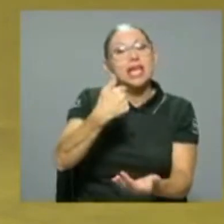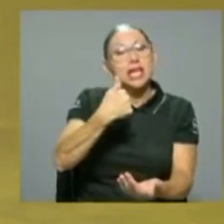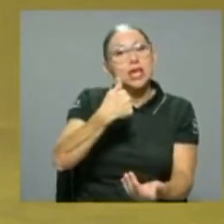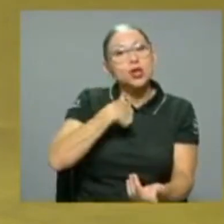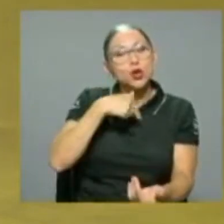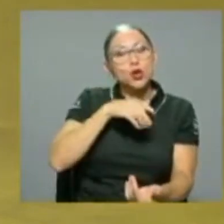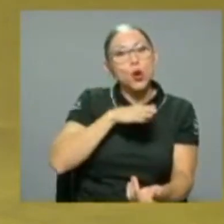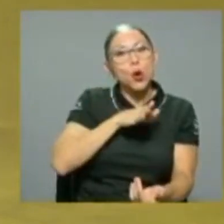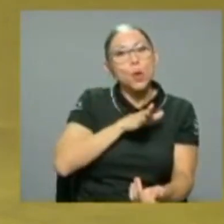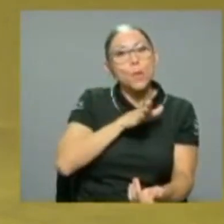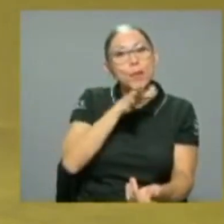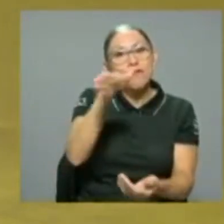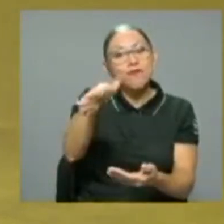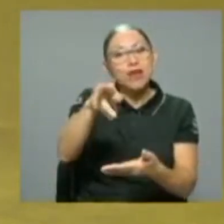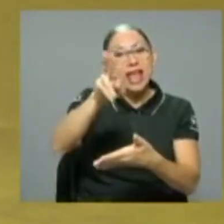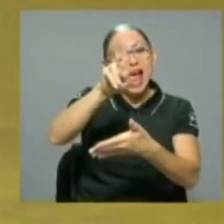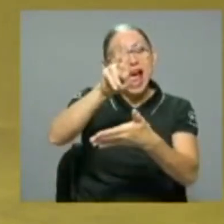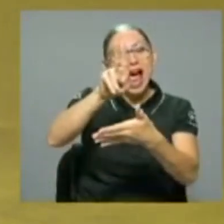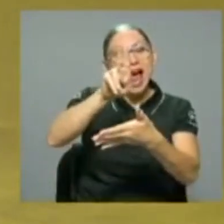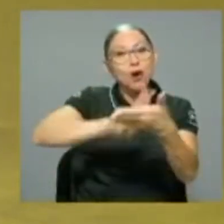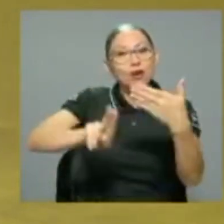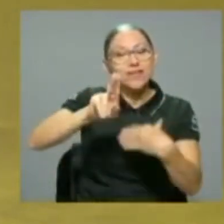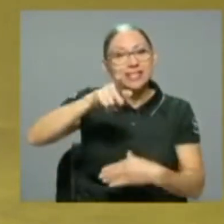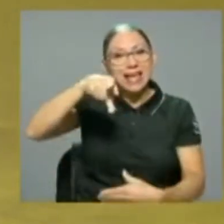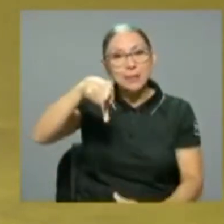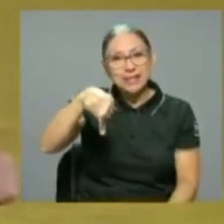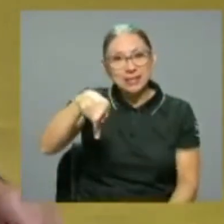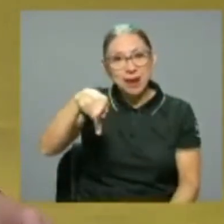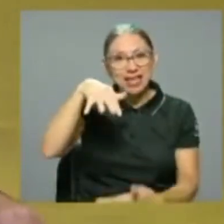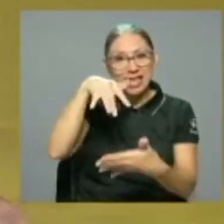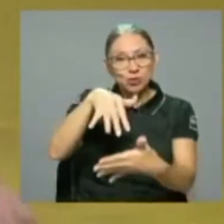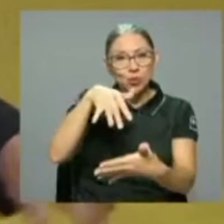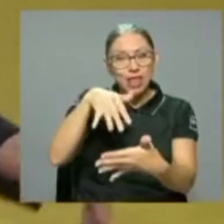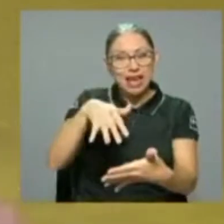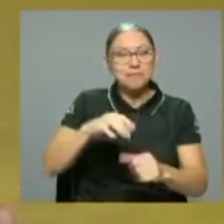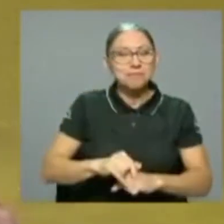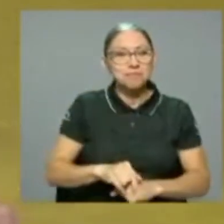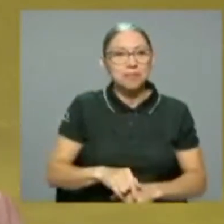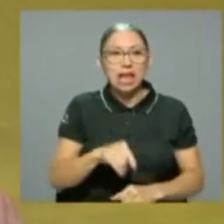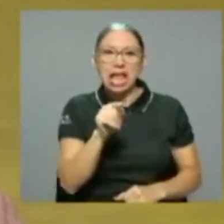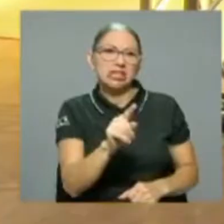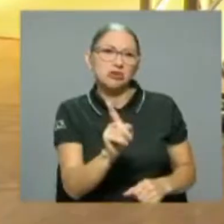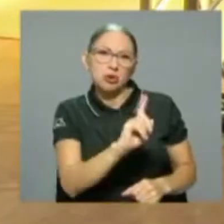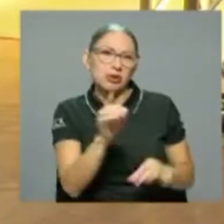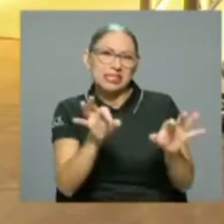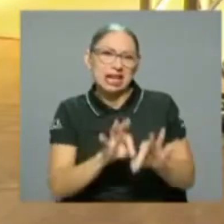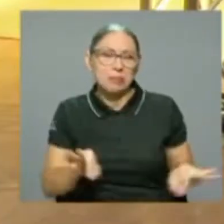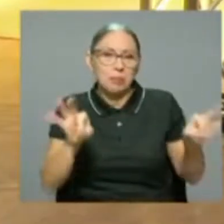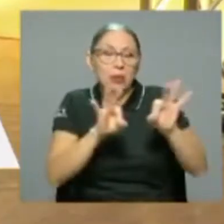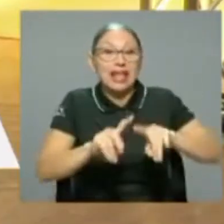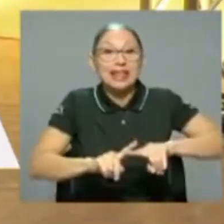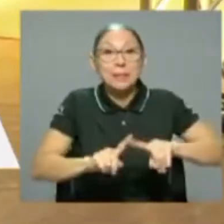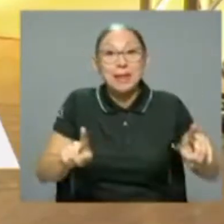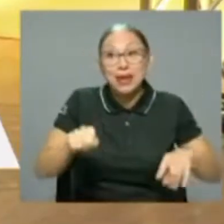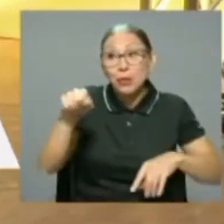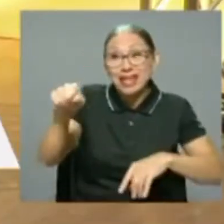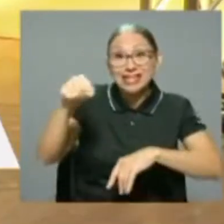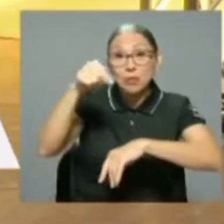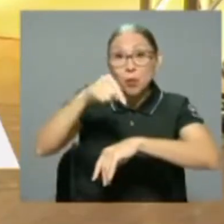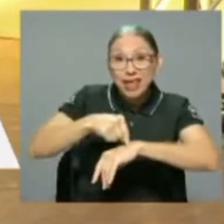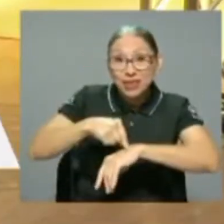a la Universidad de Pensilvania. Eso es intrascendente, pero en ese momento regresaba después de